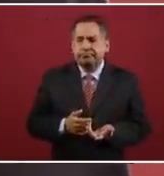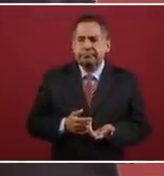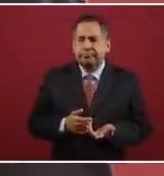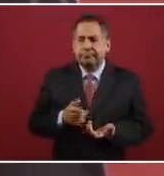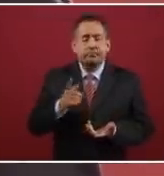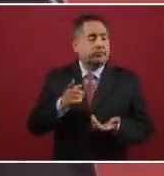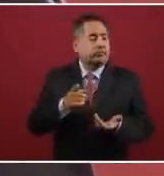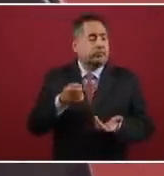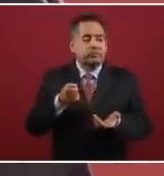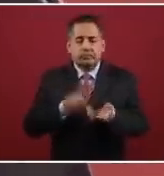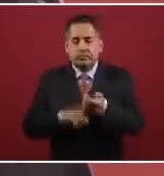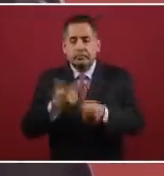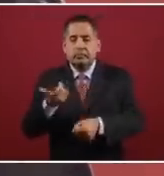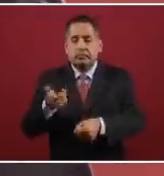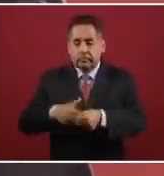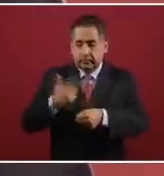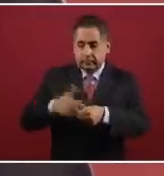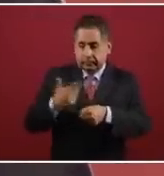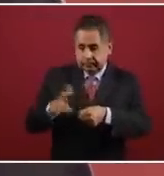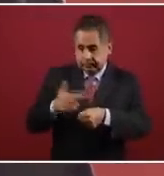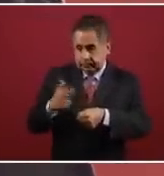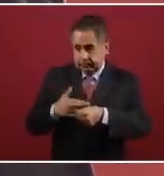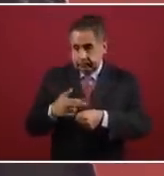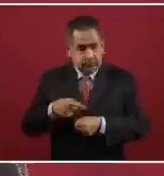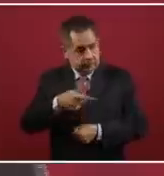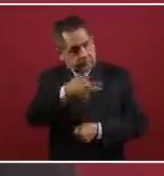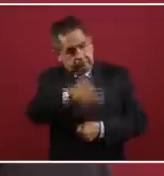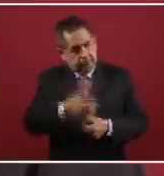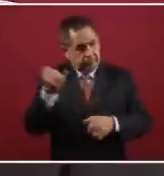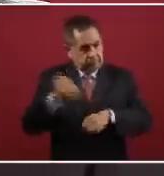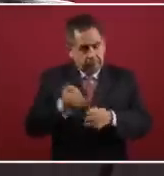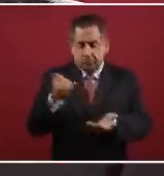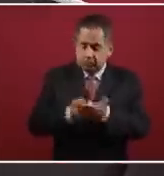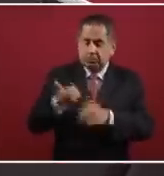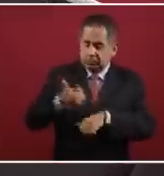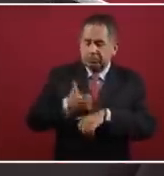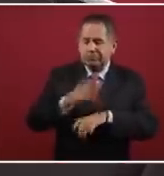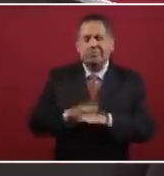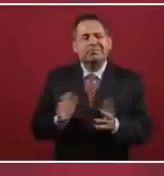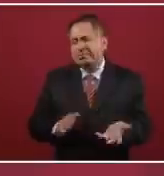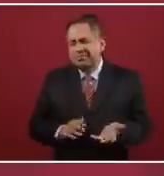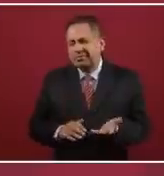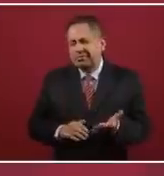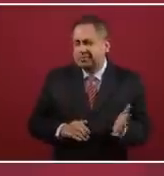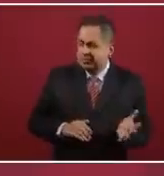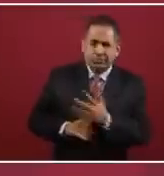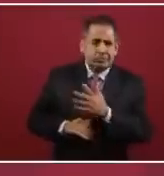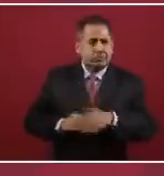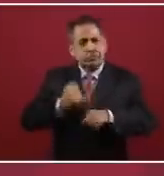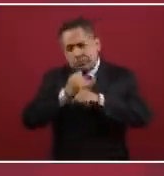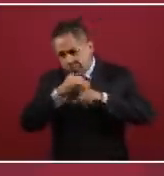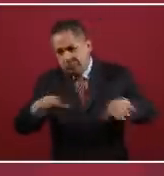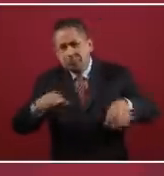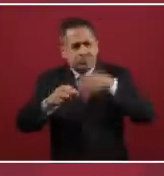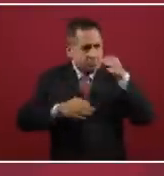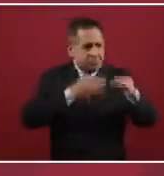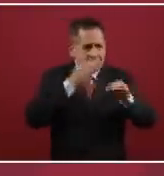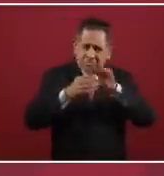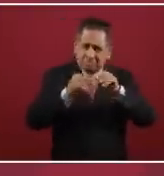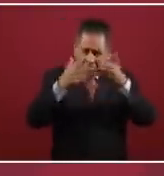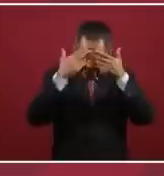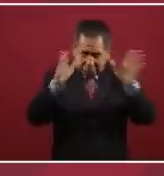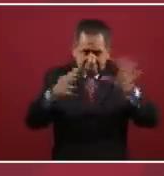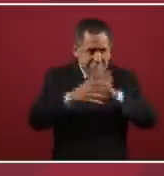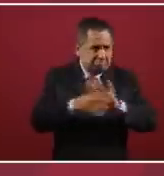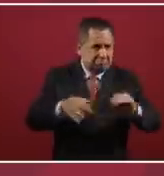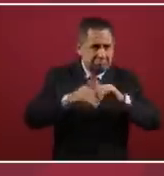el que paguen más impuestos, sino que haya información a la gente. Eso